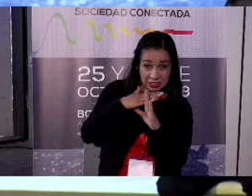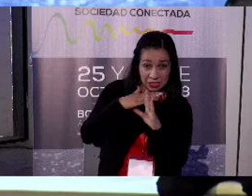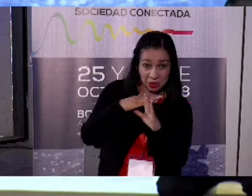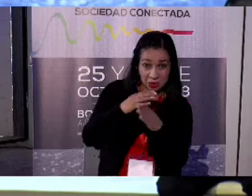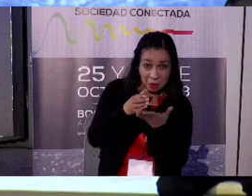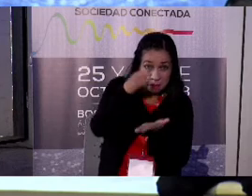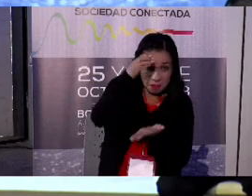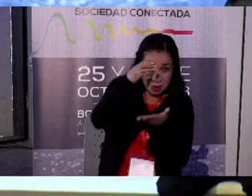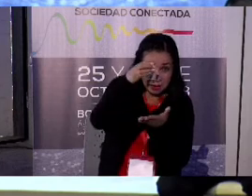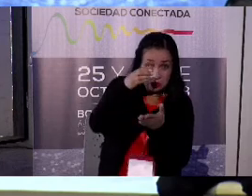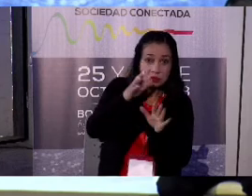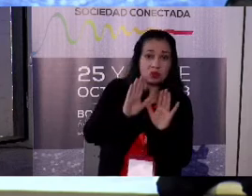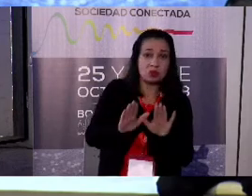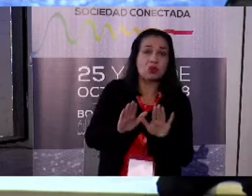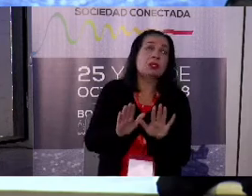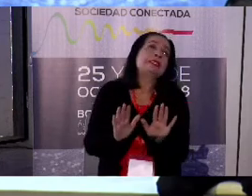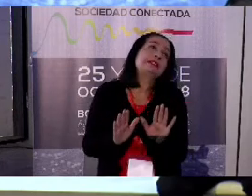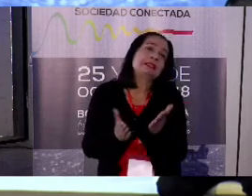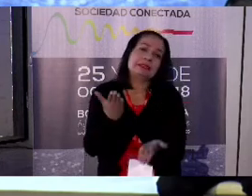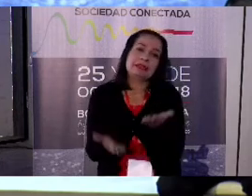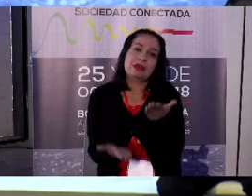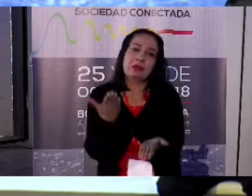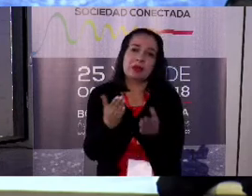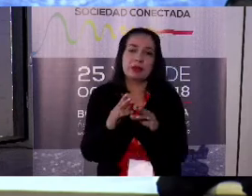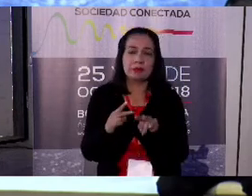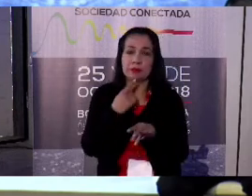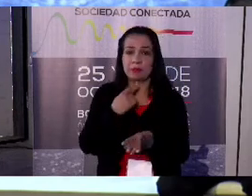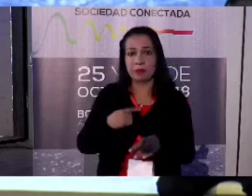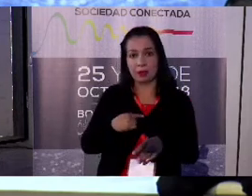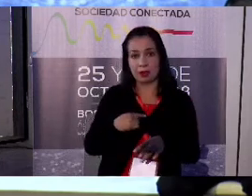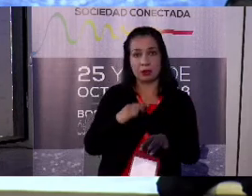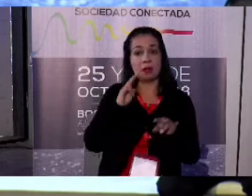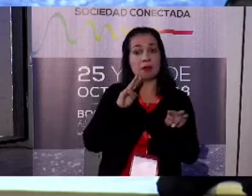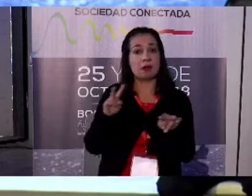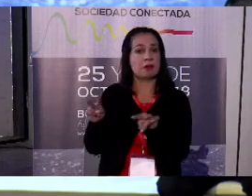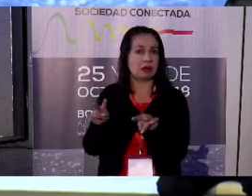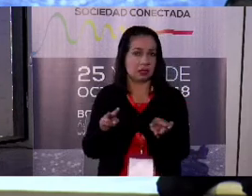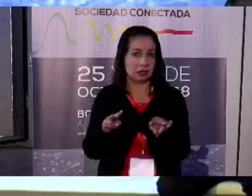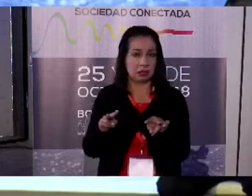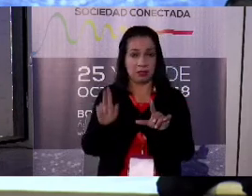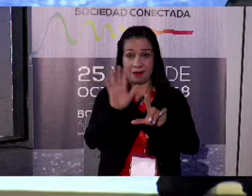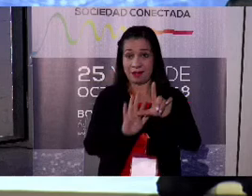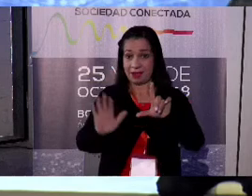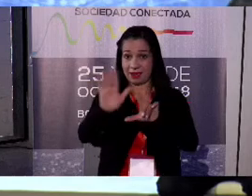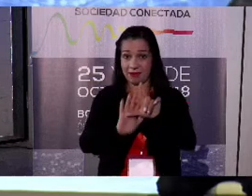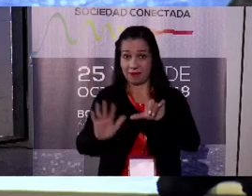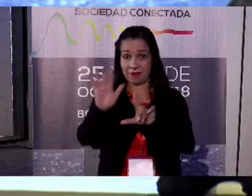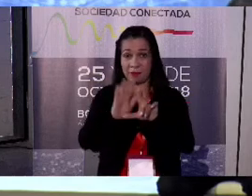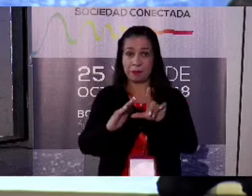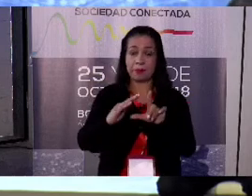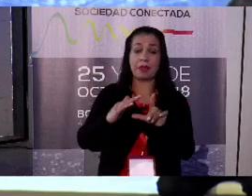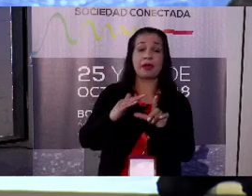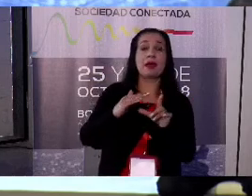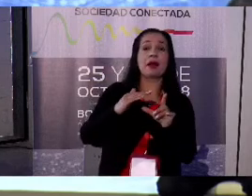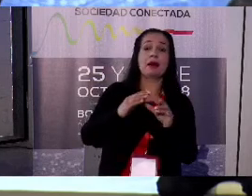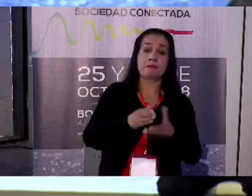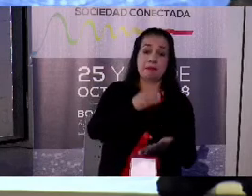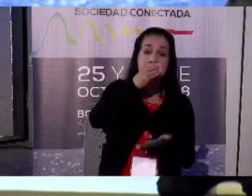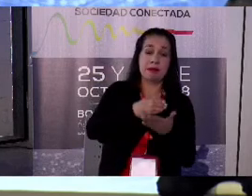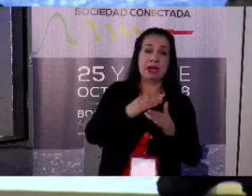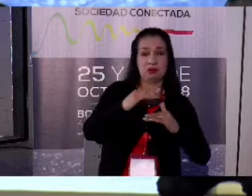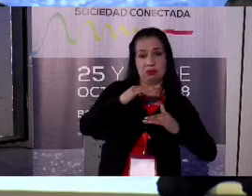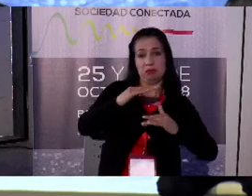me dice mira Consígueme la visión de la Gráfica del vaso medio lleno para